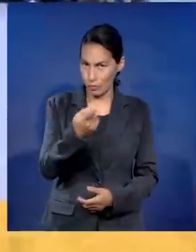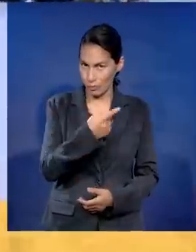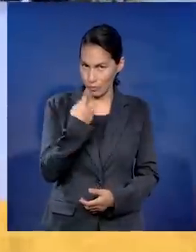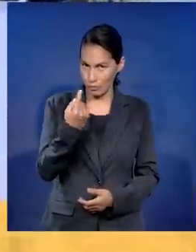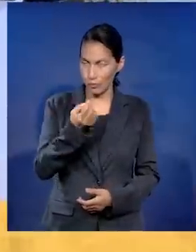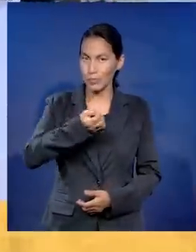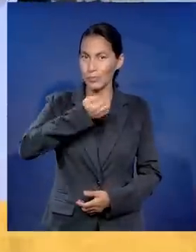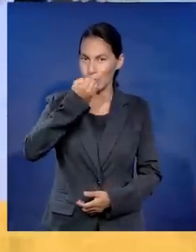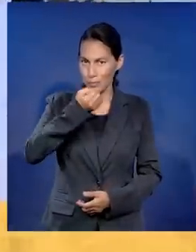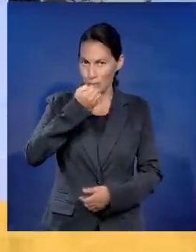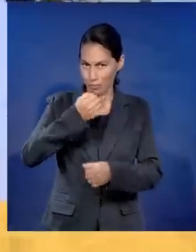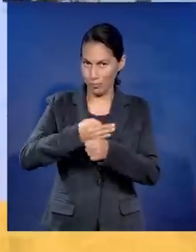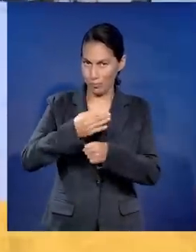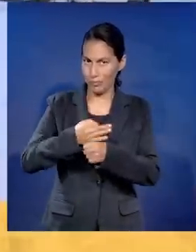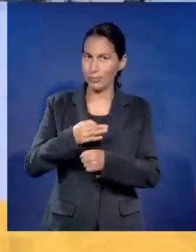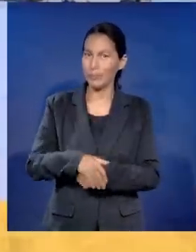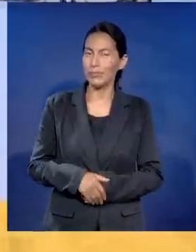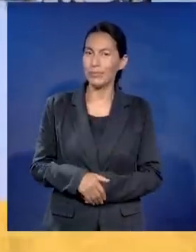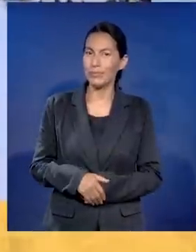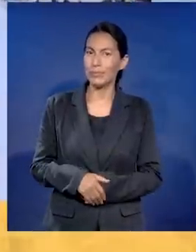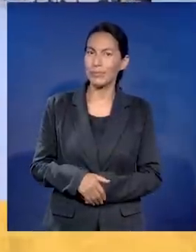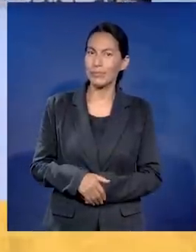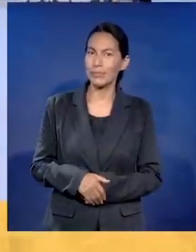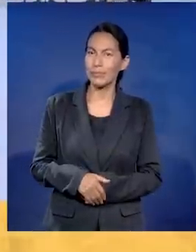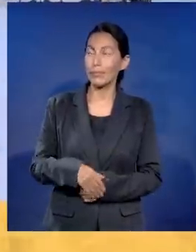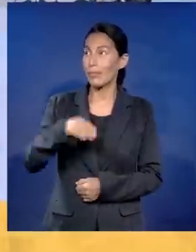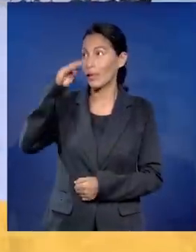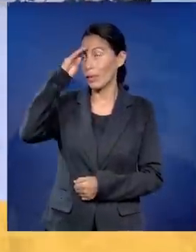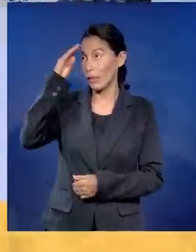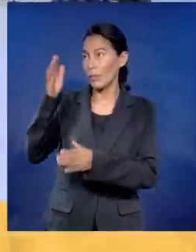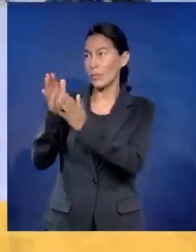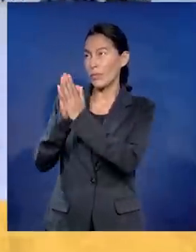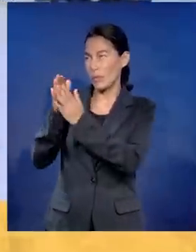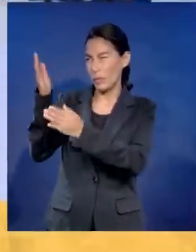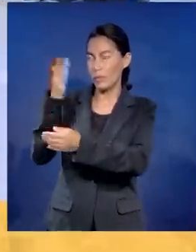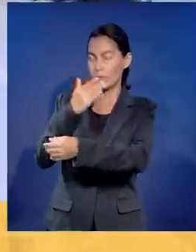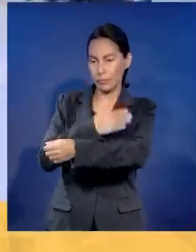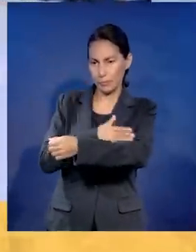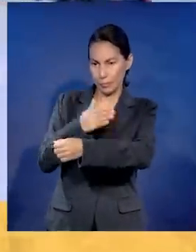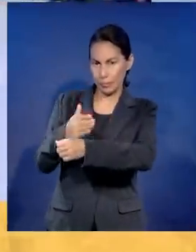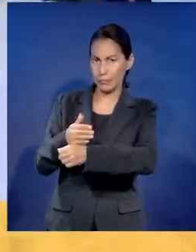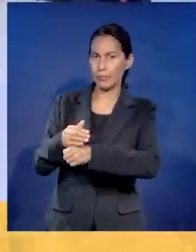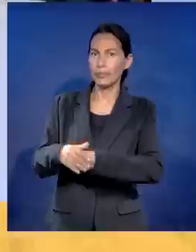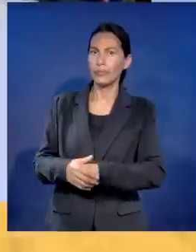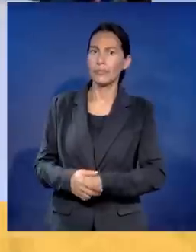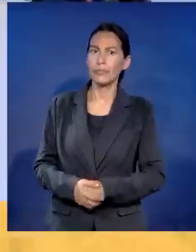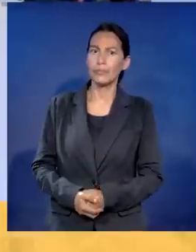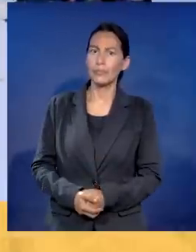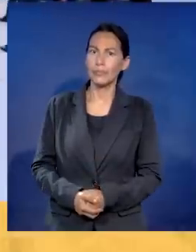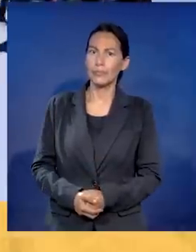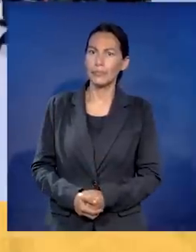Vamos a orar juntos en esta hora vamos a pedir al Señor que nos acompañe